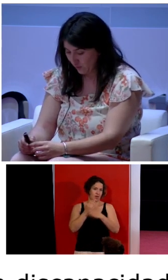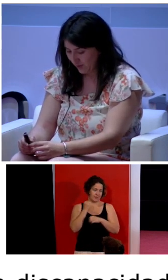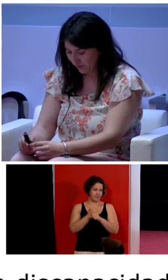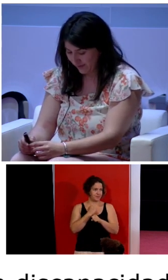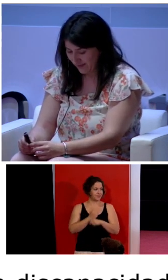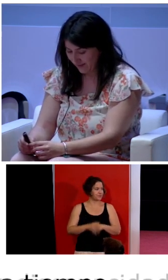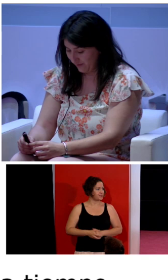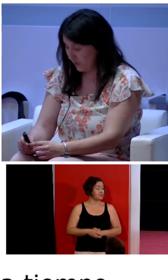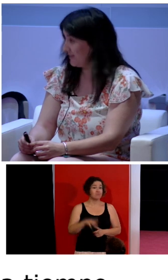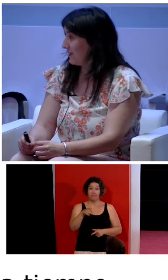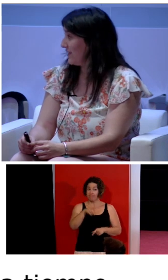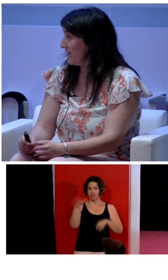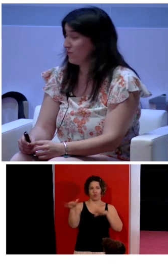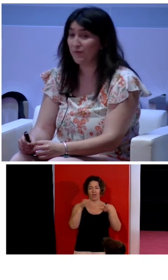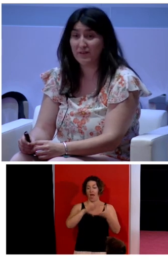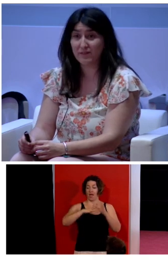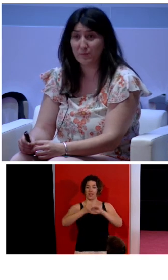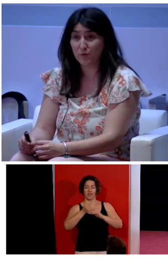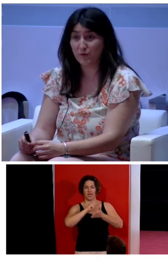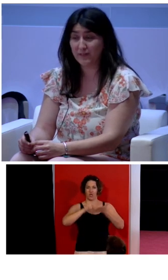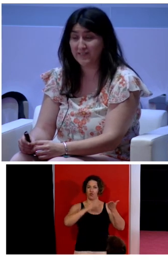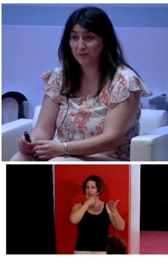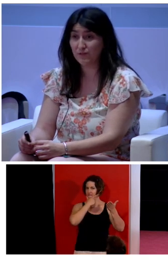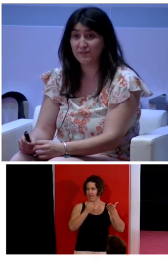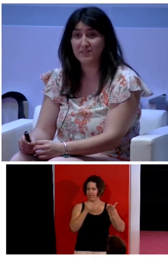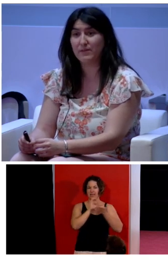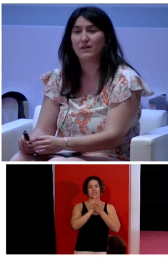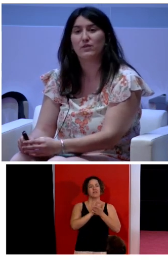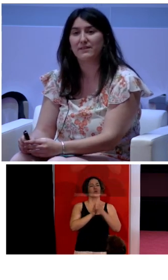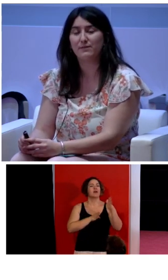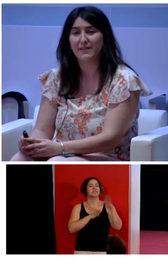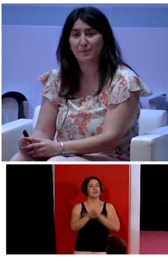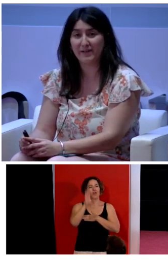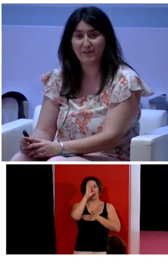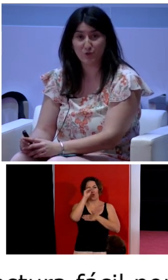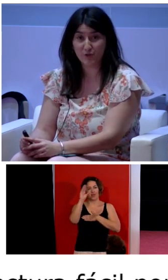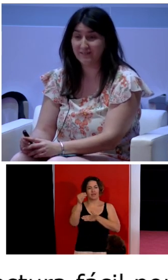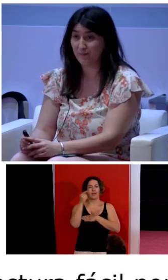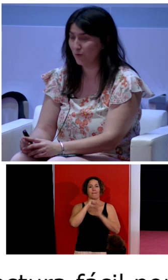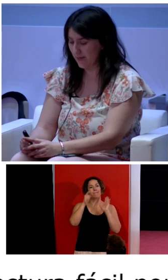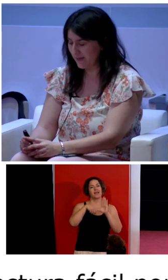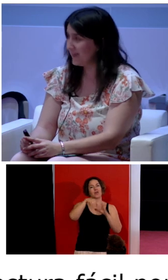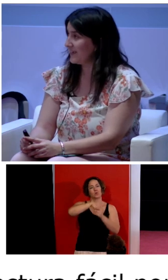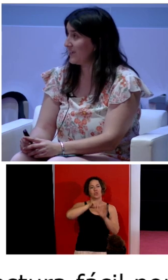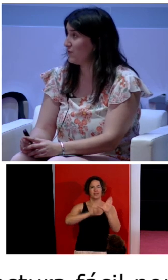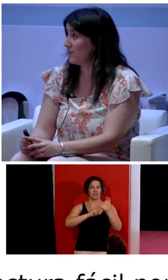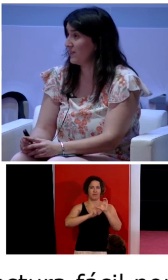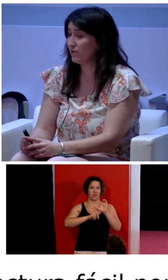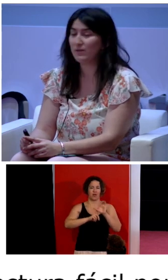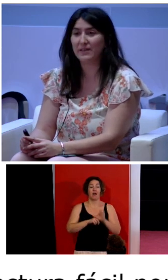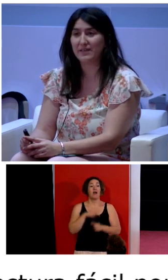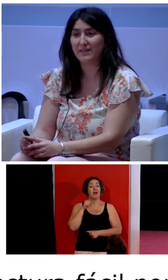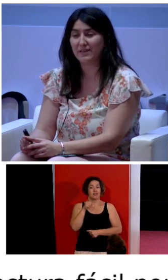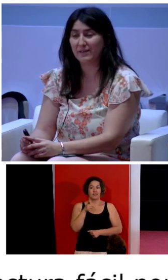Dicha convocatoria fue adaptada a lectura fácil por el Servicio de Accesibilidad Cognitiva de Plena Inclusión Extremadura y ello